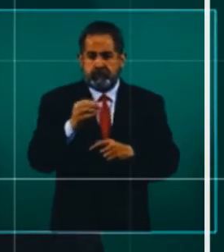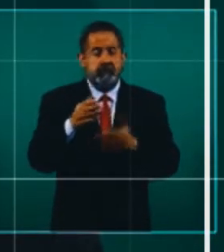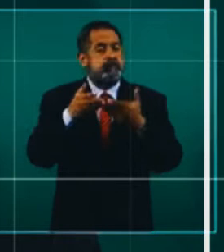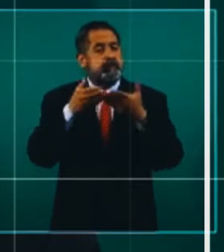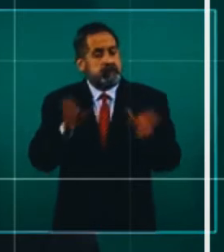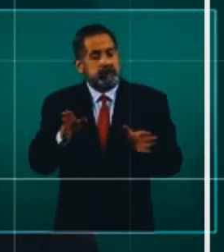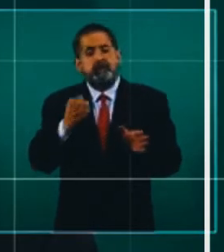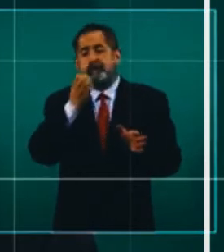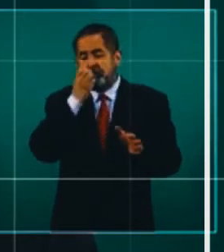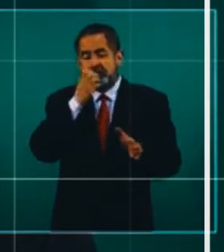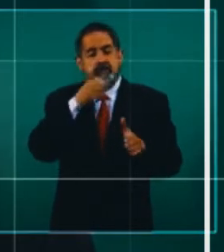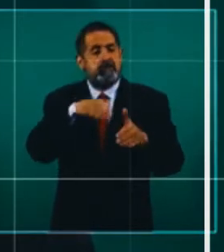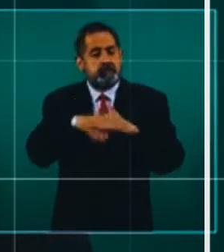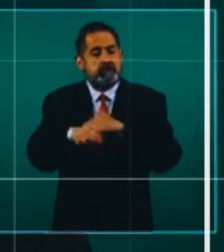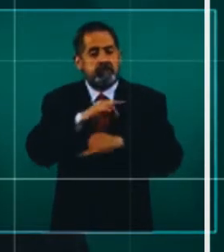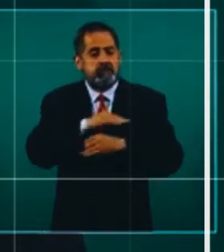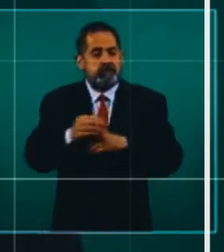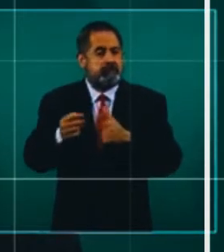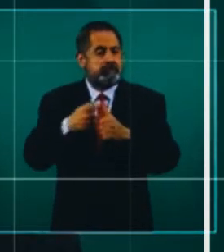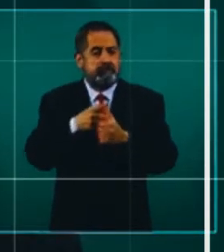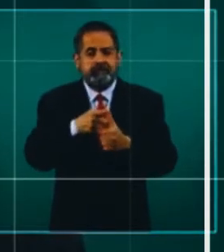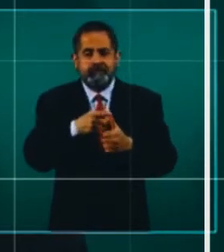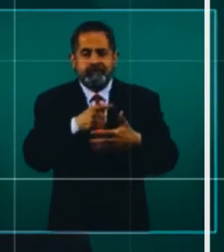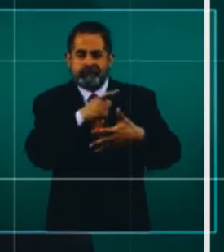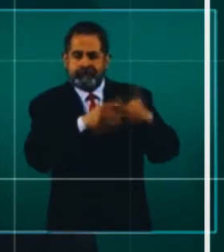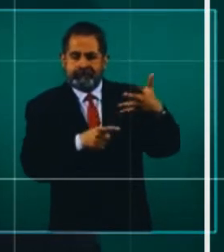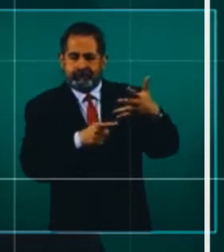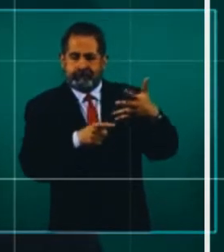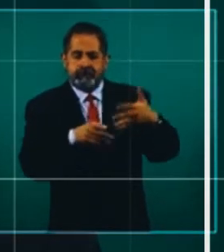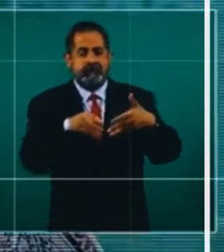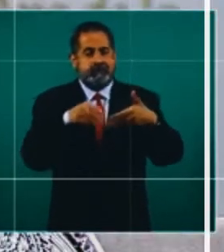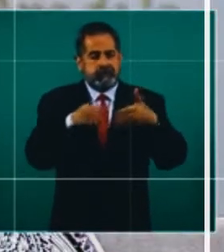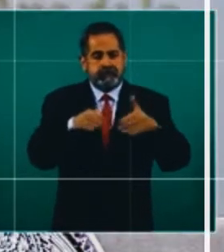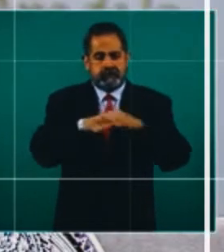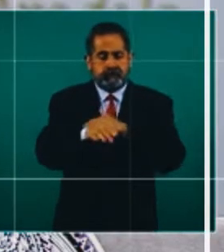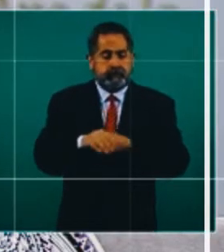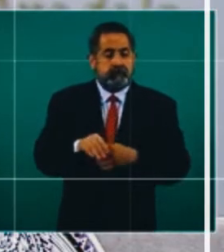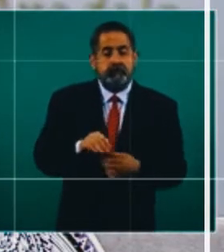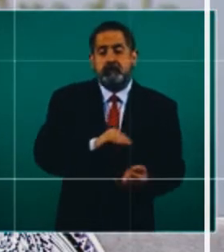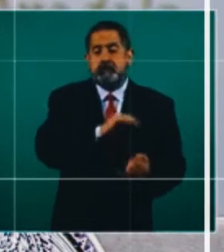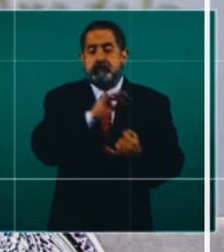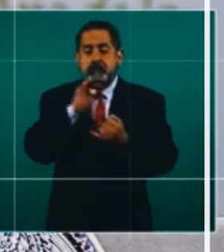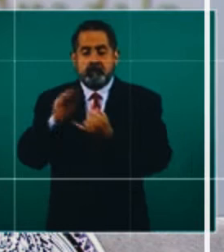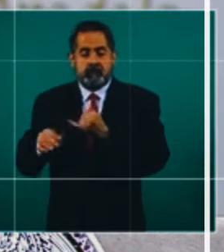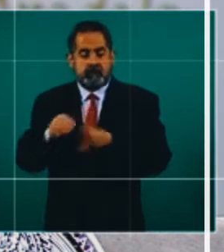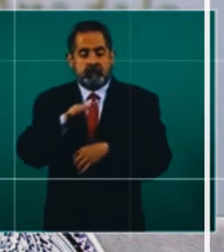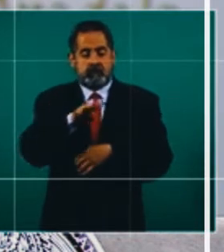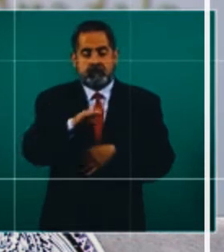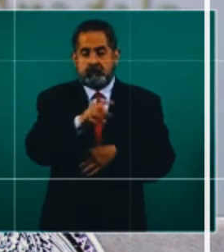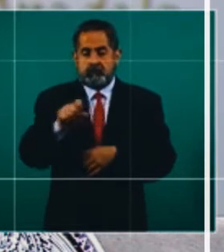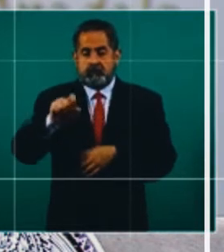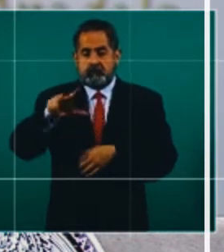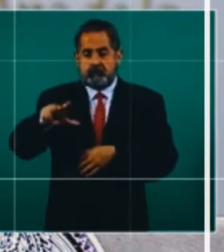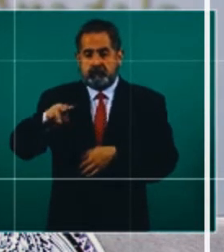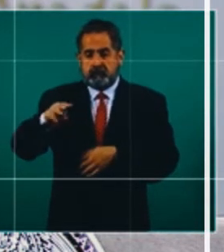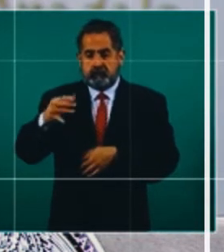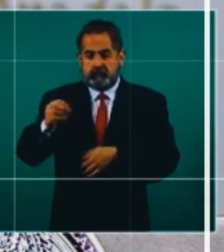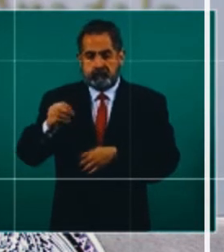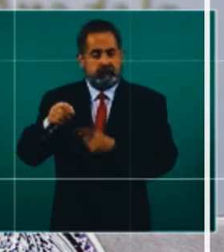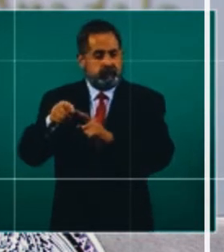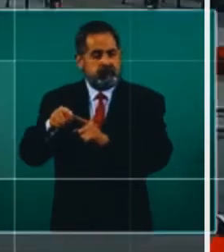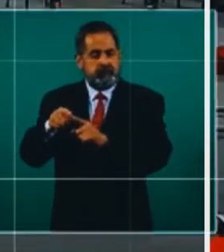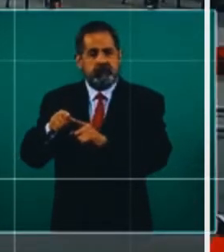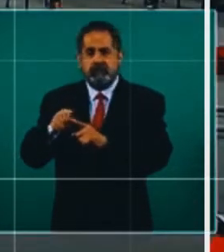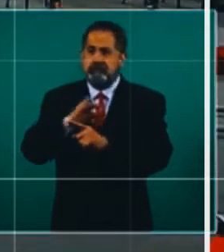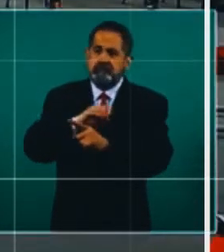las escuelas de los primeros estados. Y en los últimos, del 19 al 28 de mayo, será su vacunación,